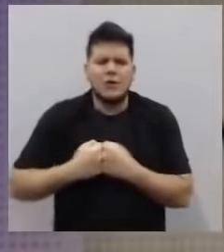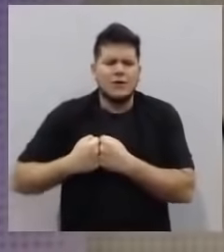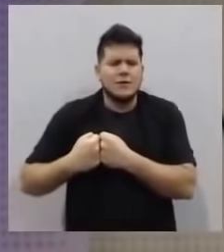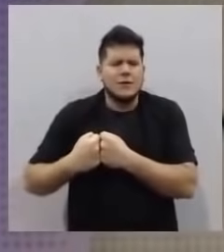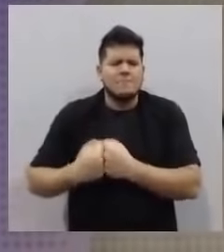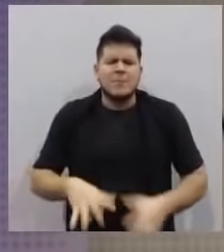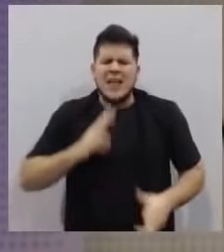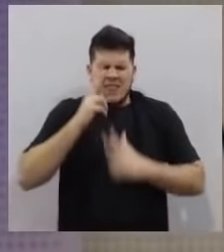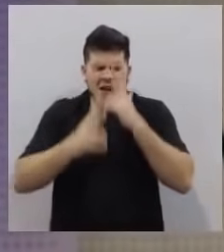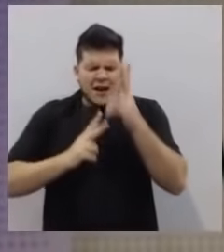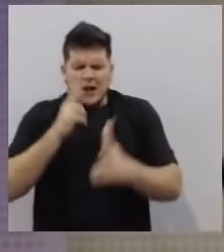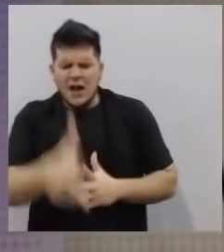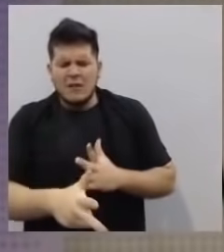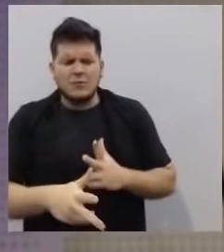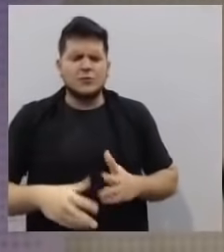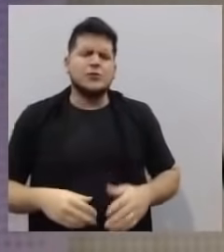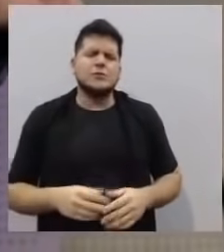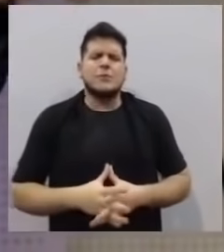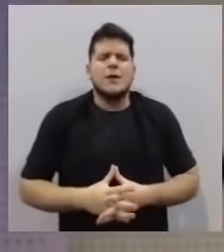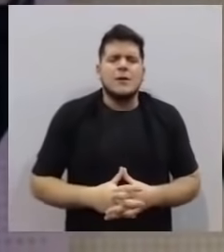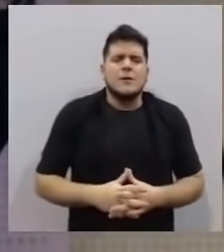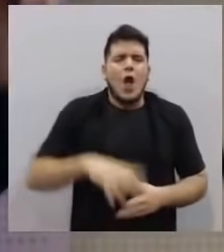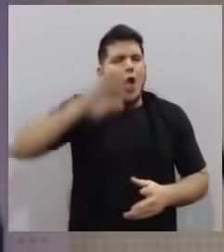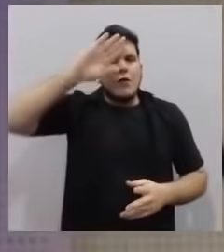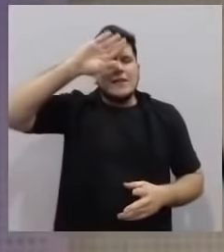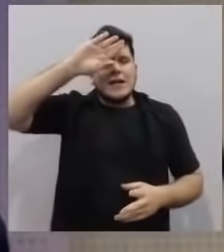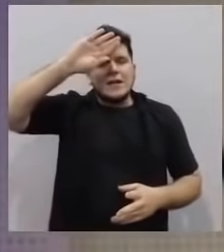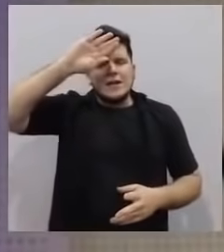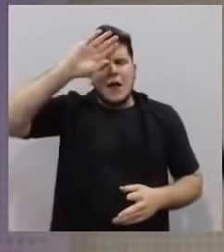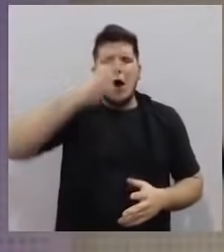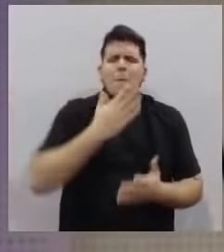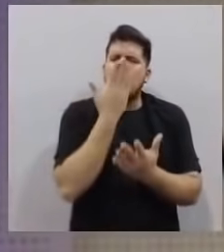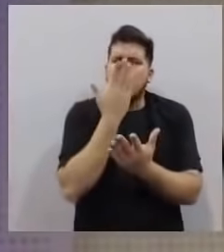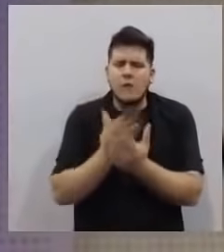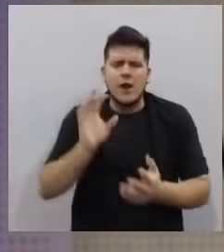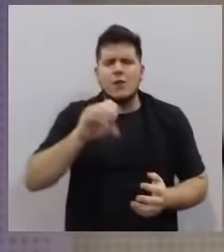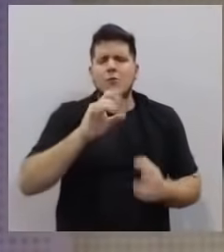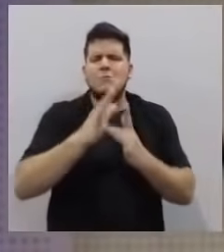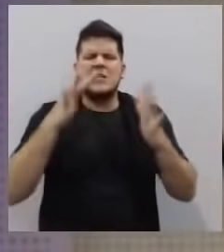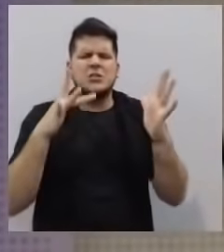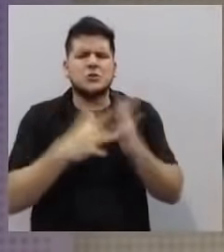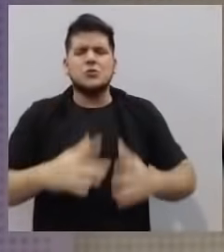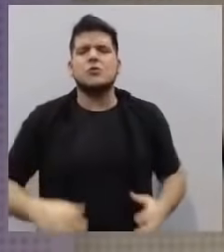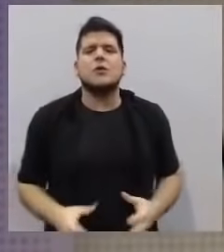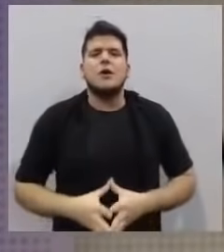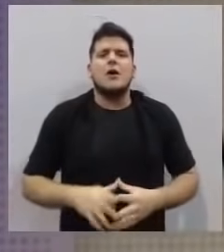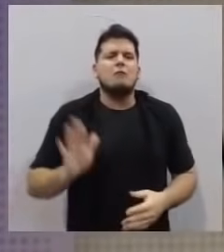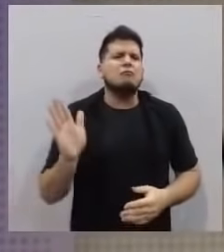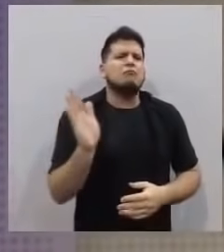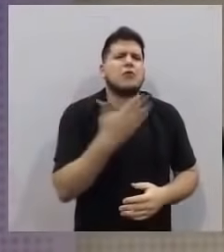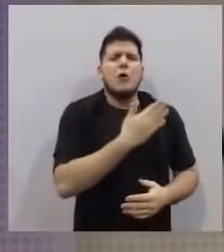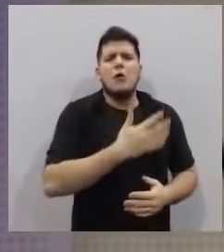sanidad ahora señor de los huesos toca los órganos ahora allí señor que están inflamados que están con enfermedades